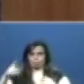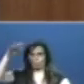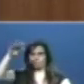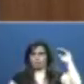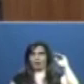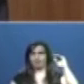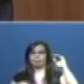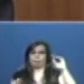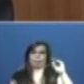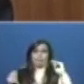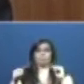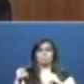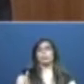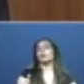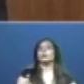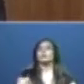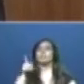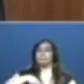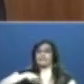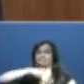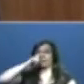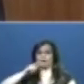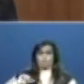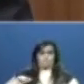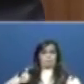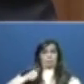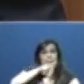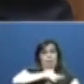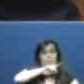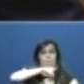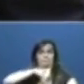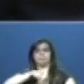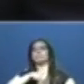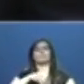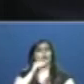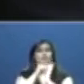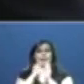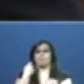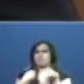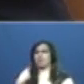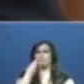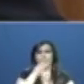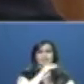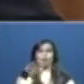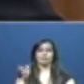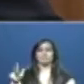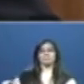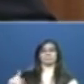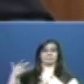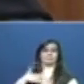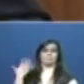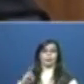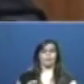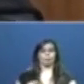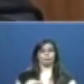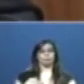manera en los primeros meses de 2013 las mejores condiciones de Mercado nos han permitido formalizar